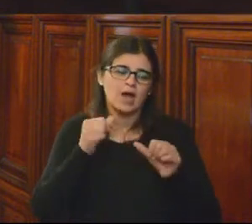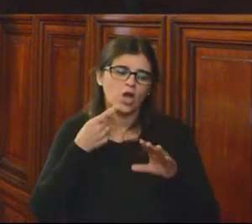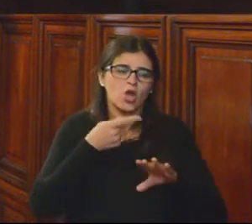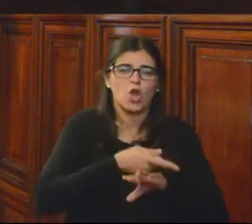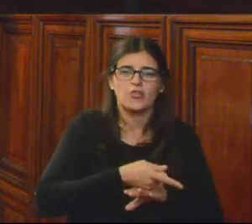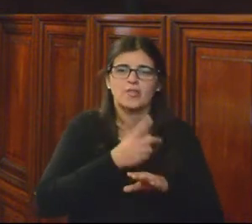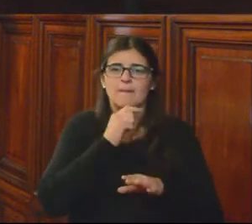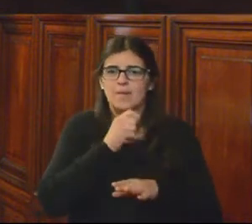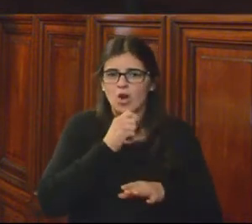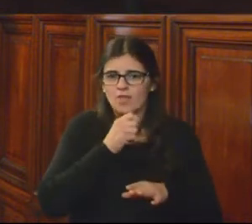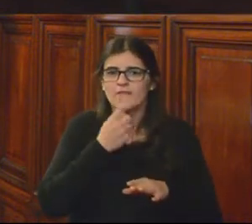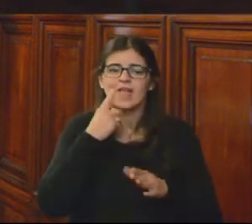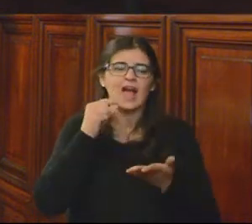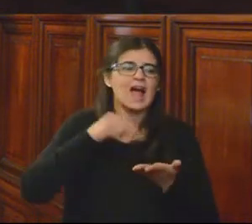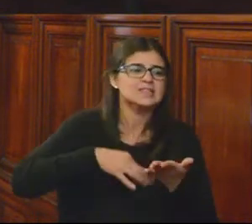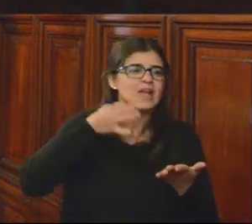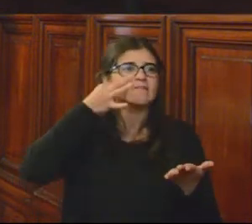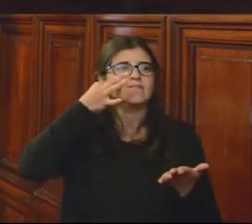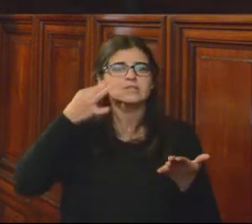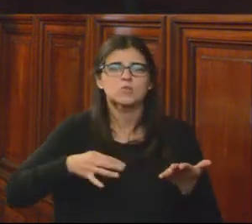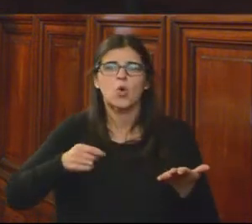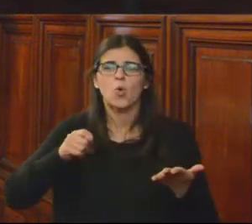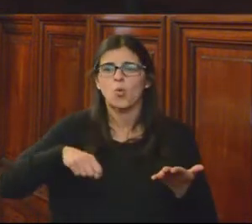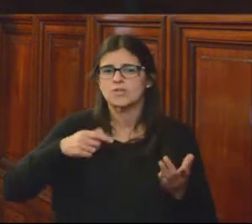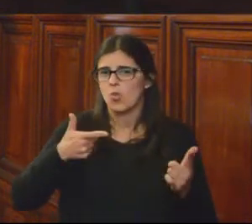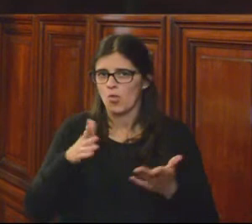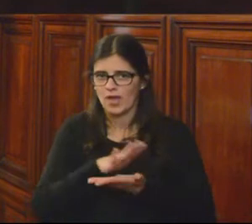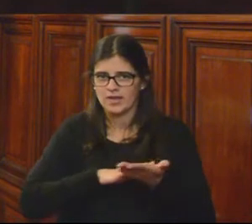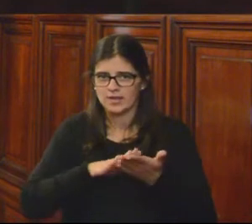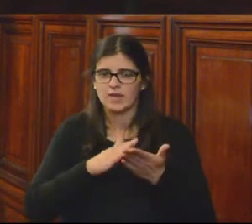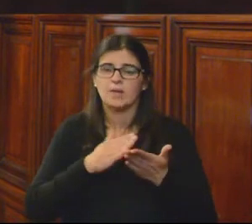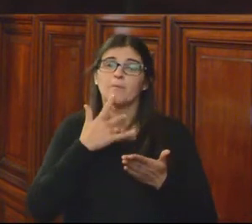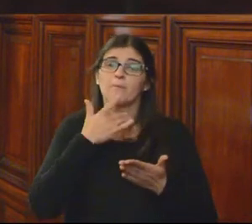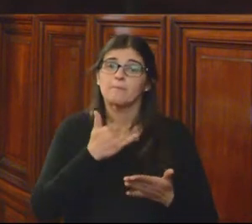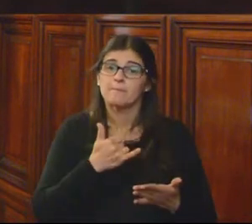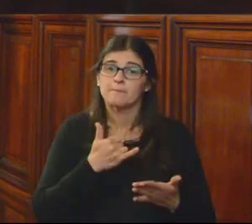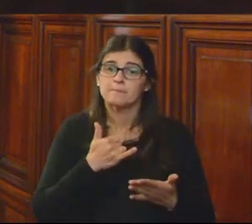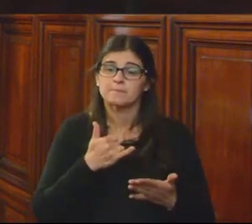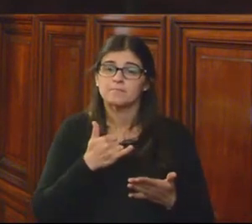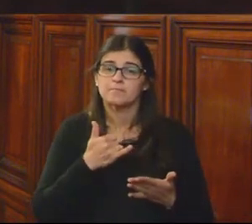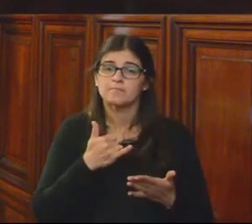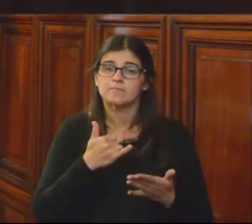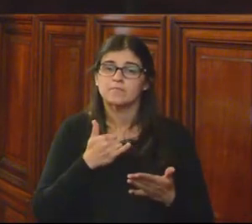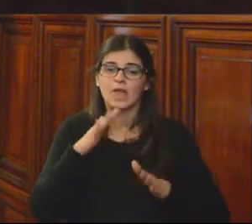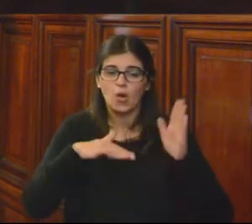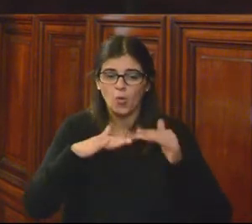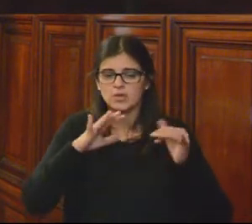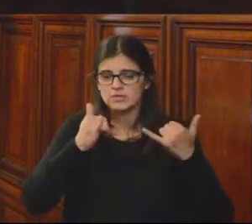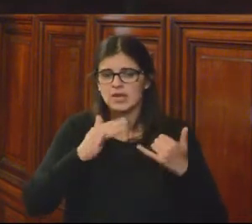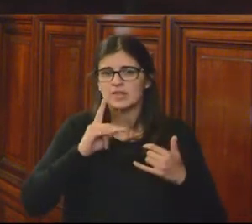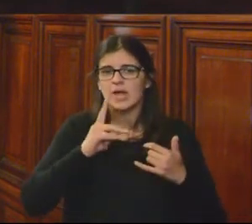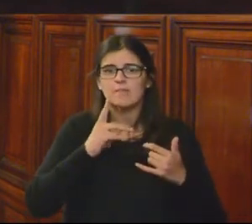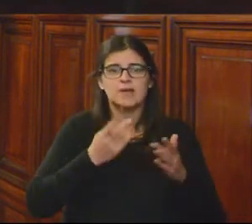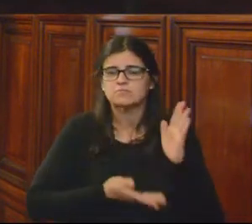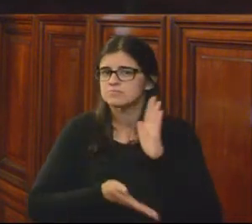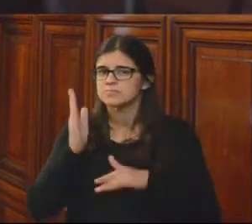enormes dificultades de obtener garantías judiciales para esos casos, ¿no? Es decir, casos como, incluso algunos de ellos se han tenido que ir del país porque